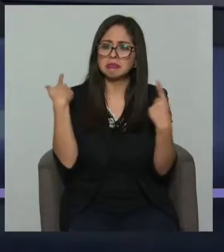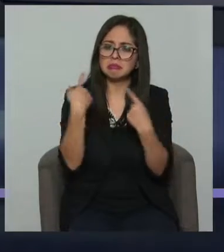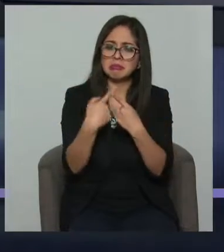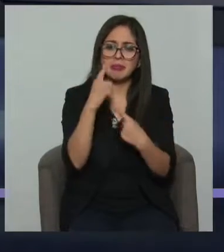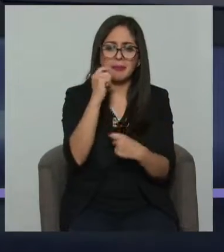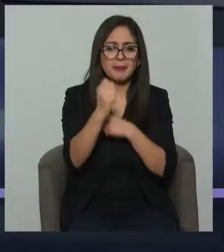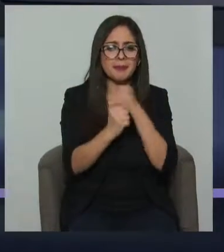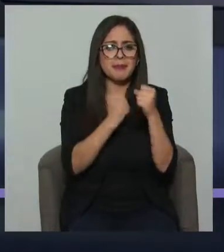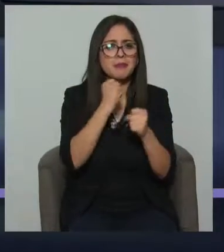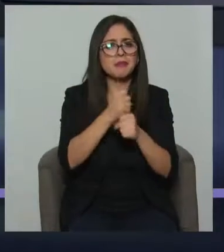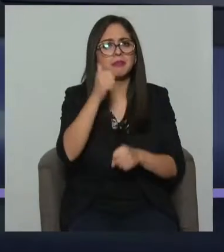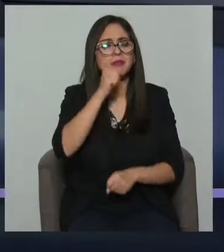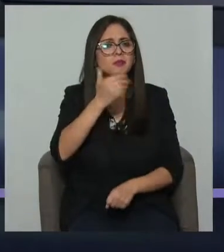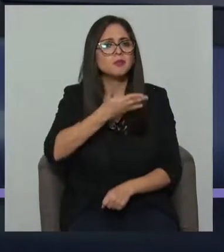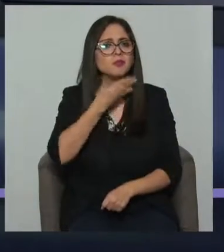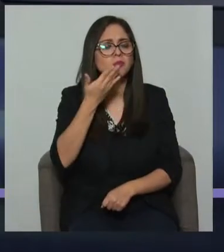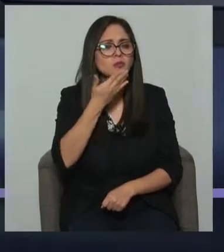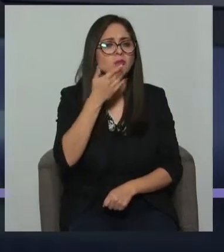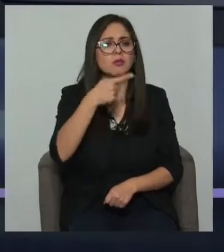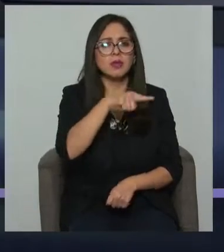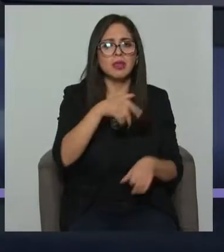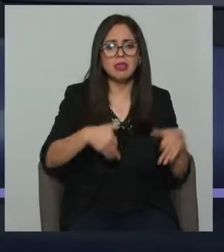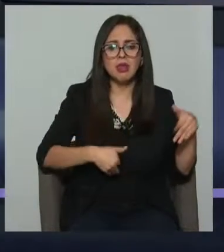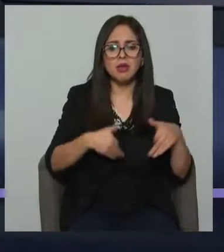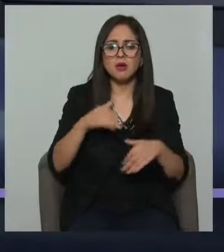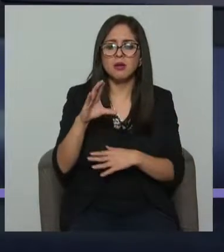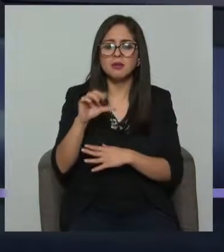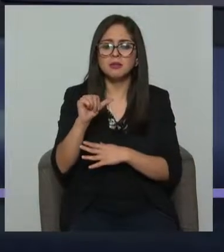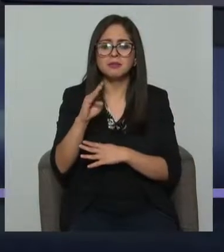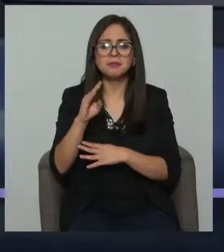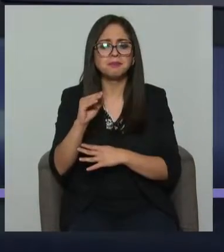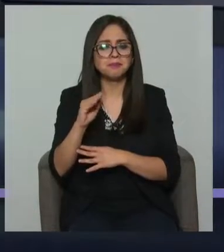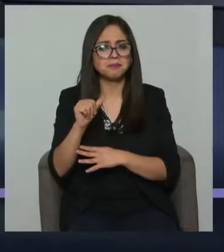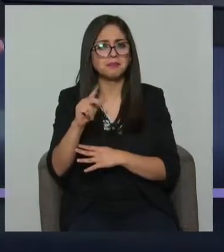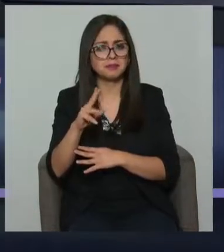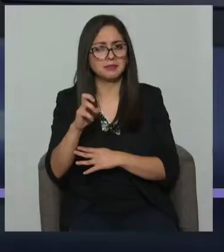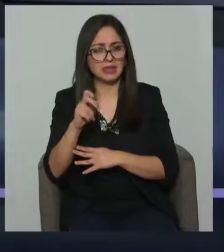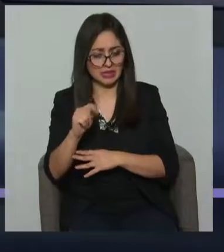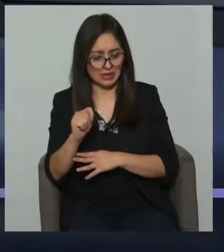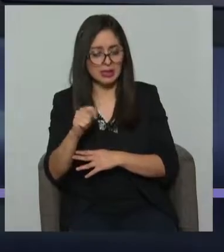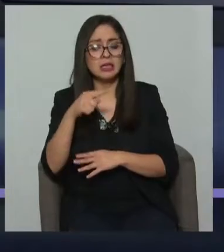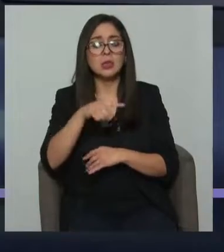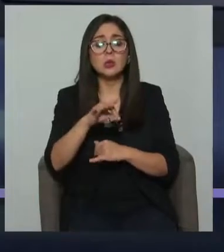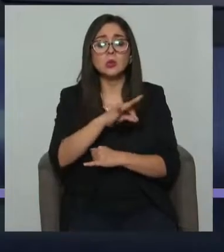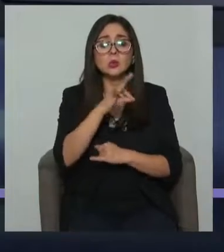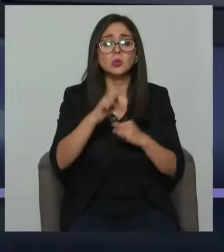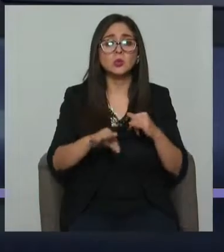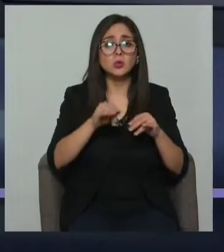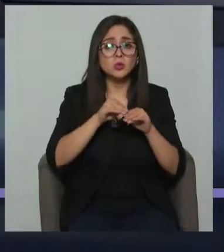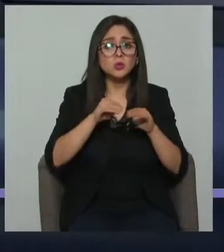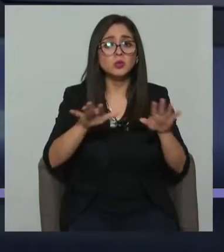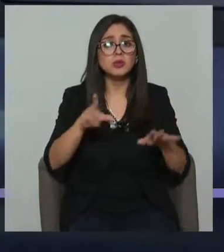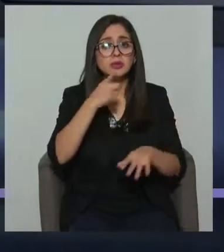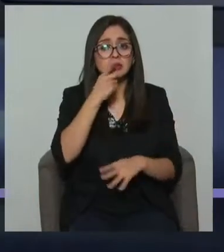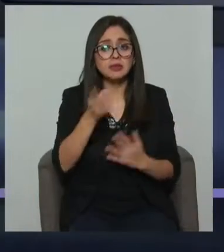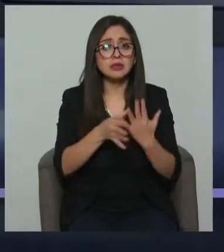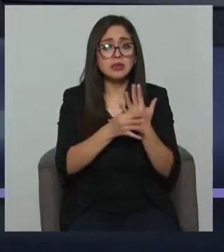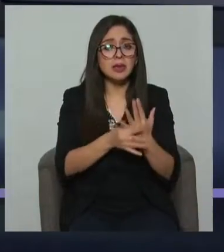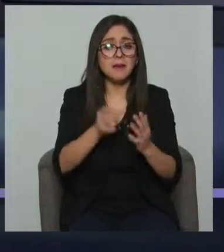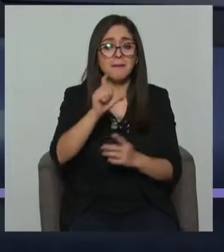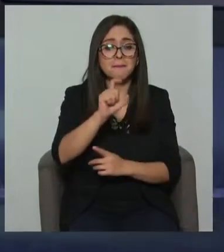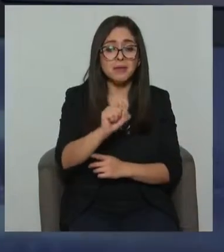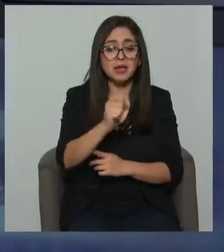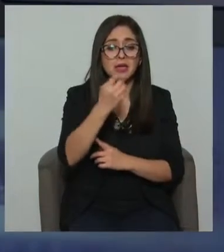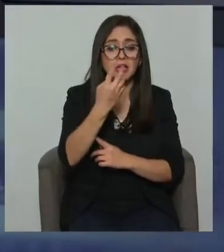tradición en el cabaret. Y bueno, pues en esta ocasión continuaremos últimas funciones de nuestro espectáculo 24